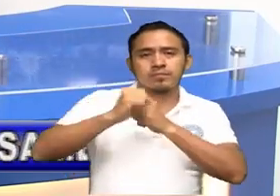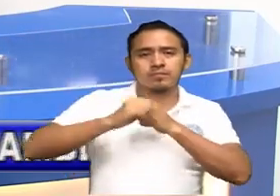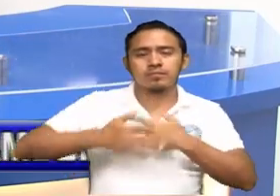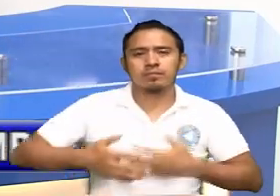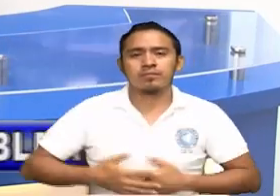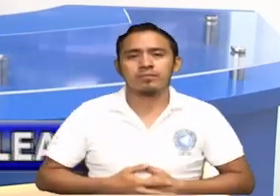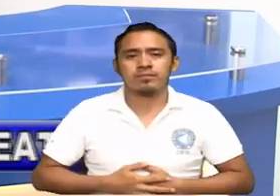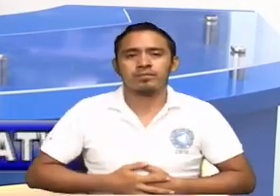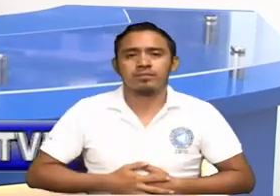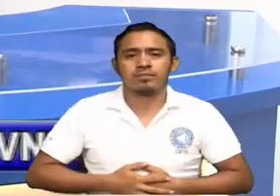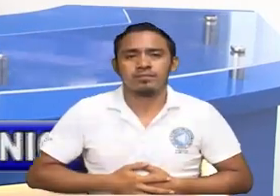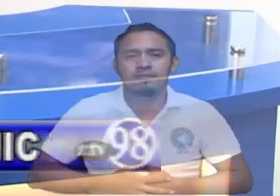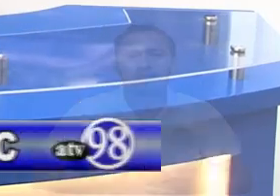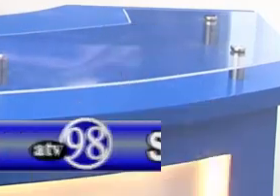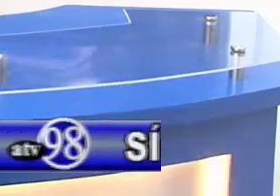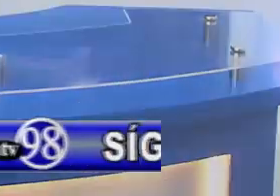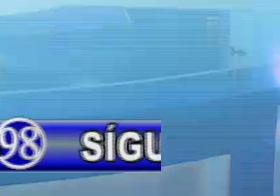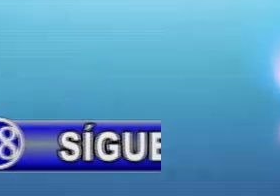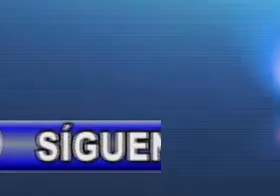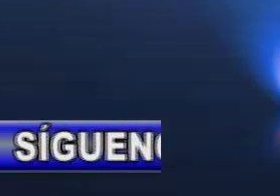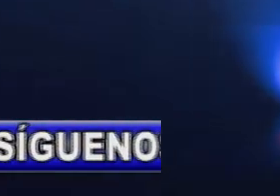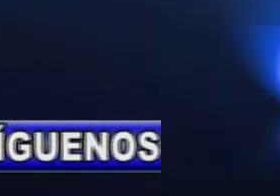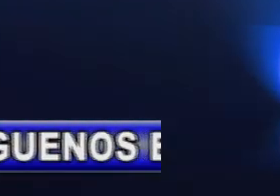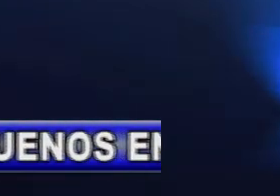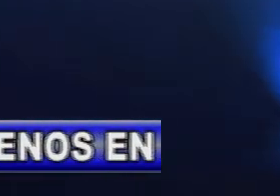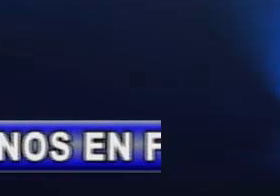Domingo de Guzmán.